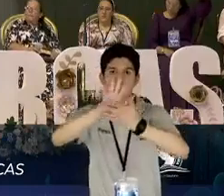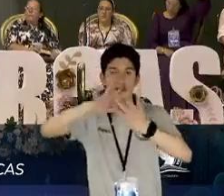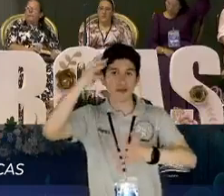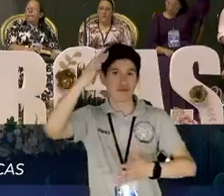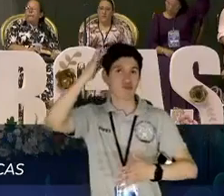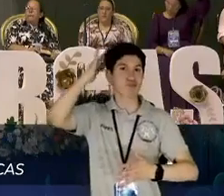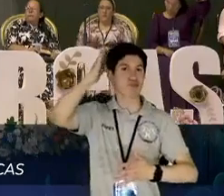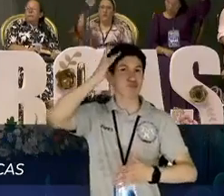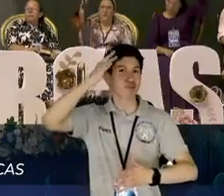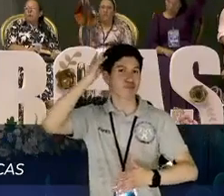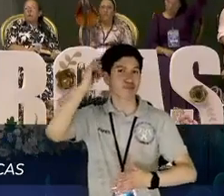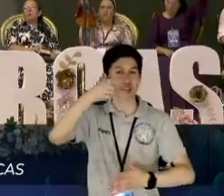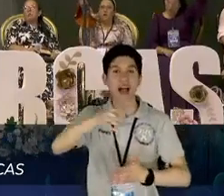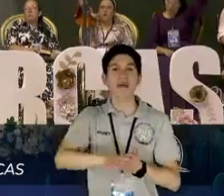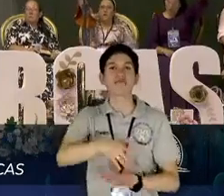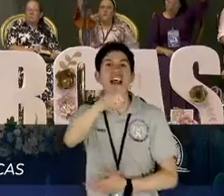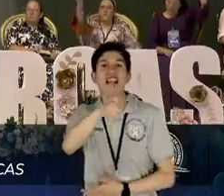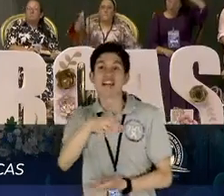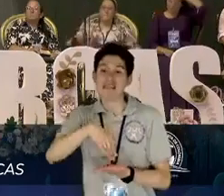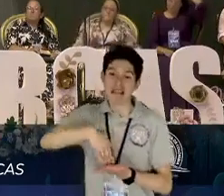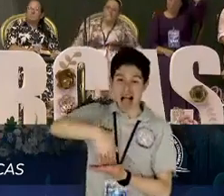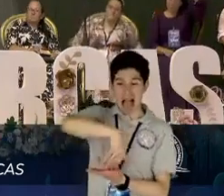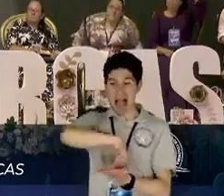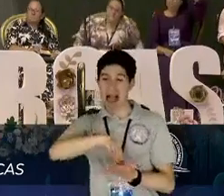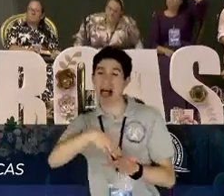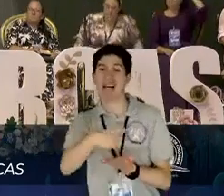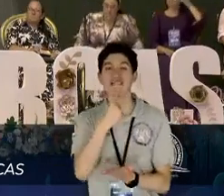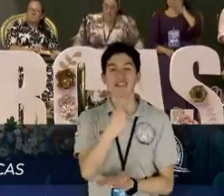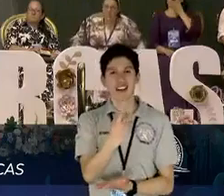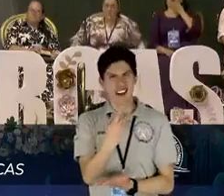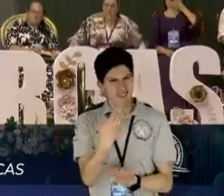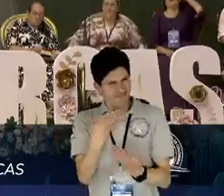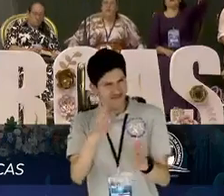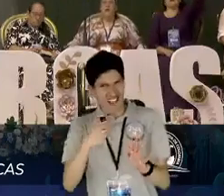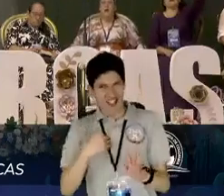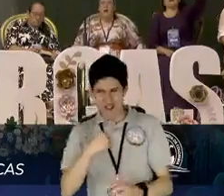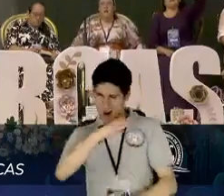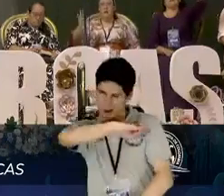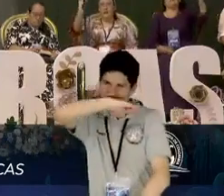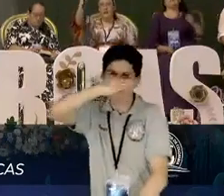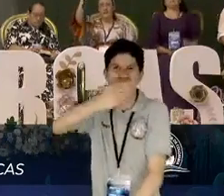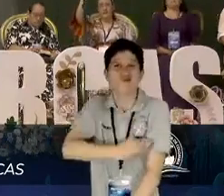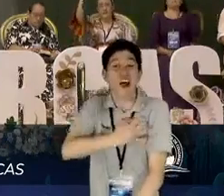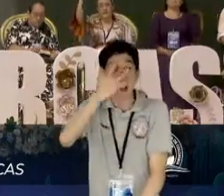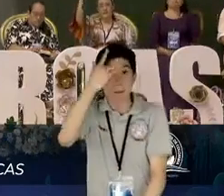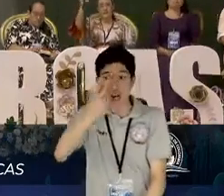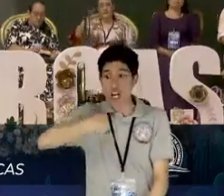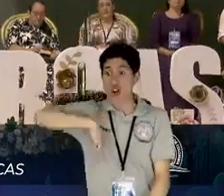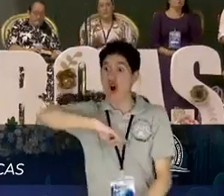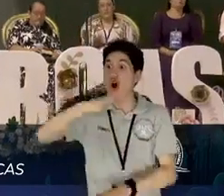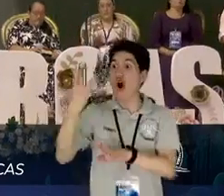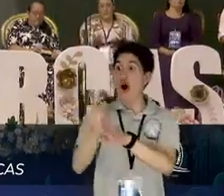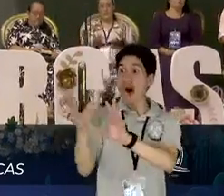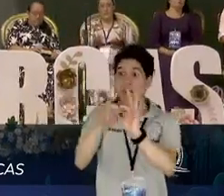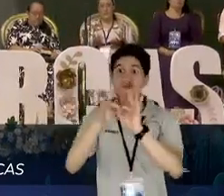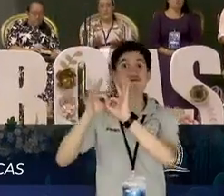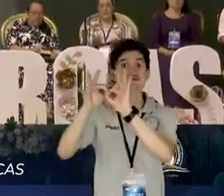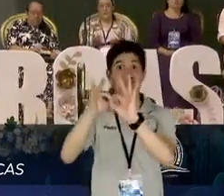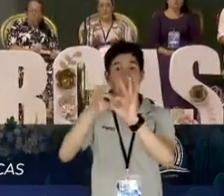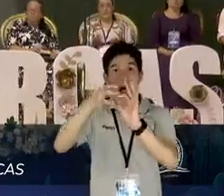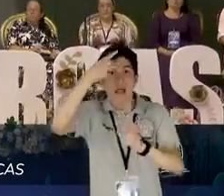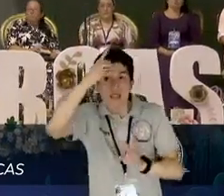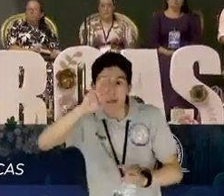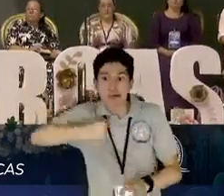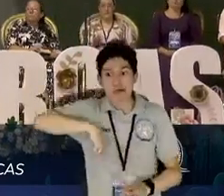débil, porque estamos en la unidad del Espíritu, y aunque humanamente podamos ser débiles,